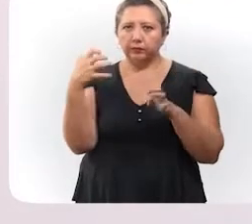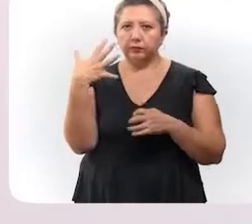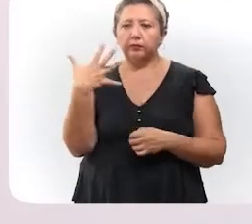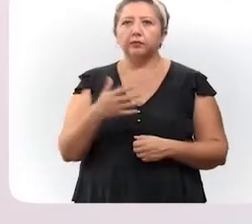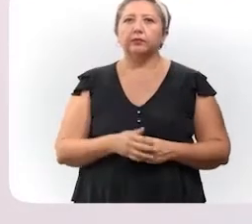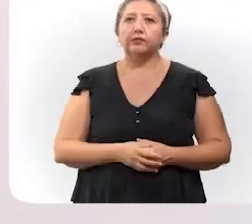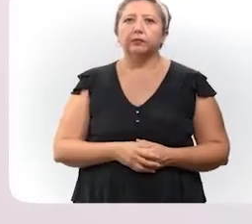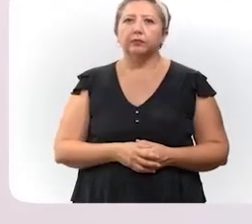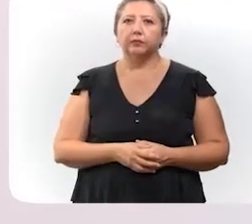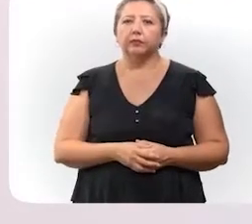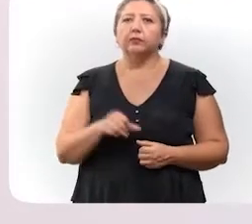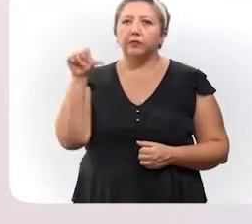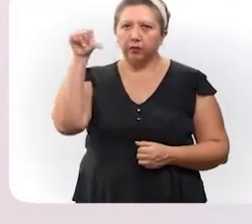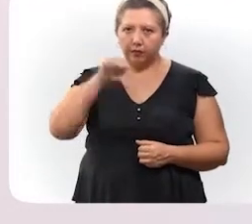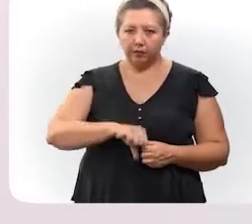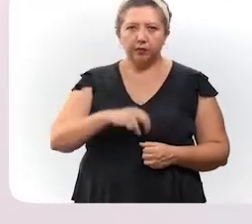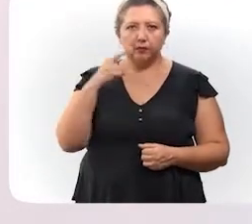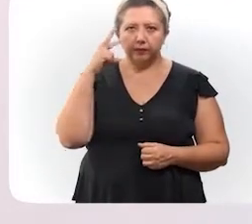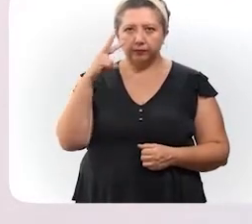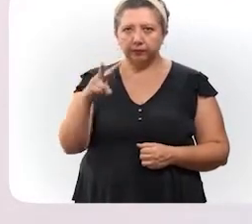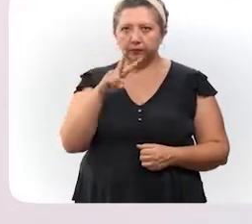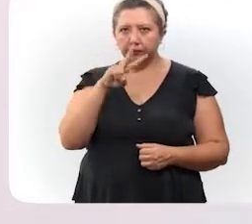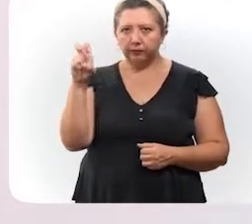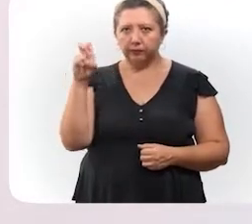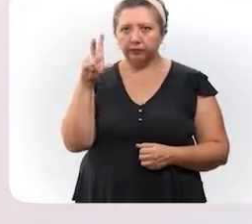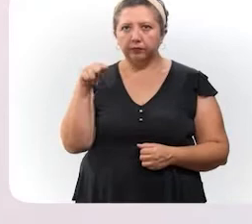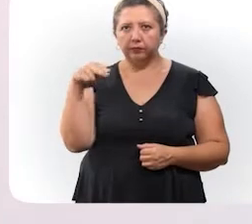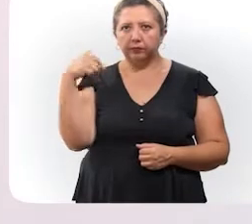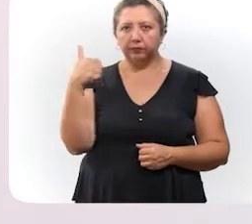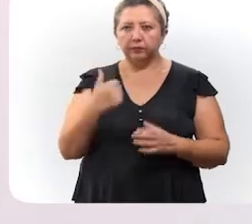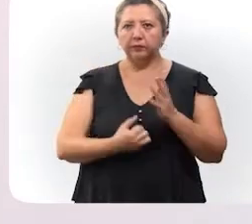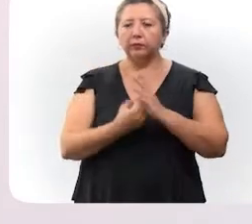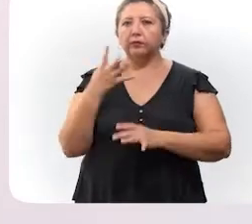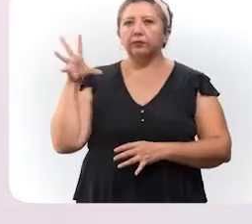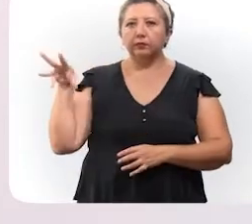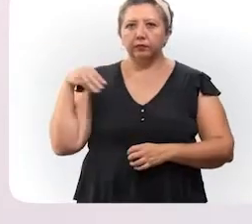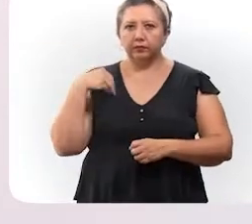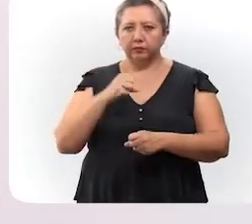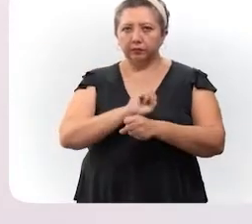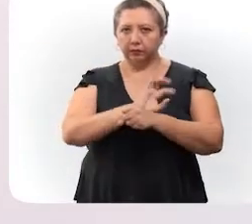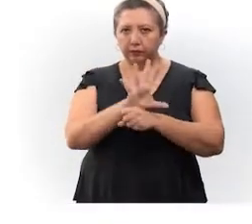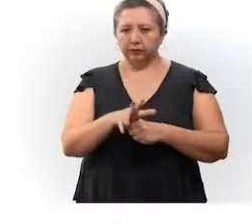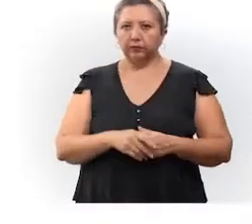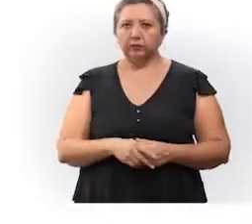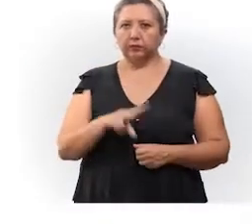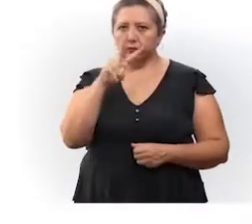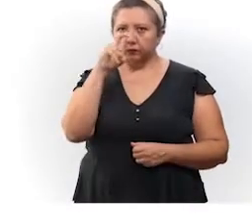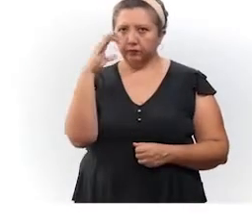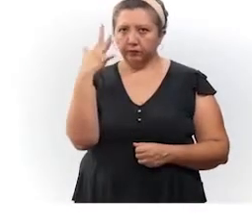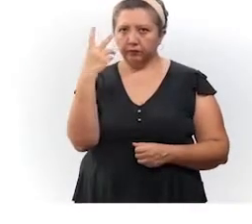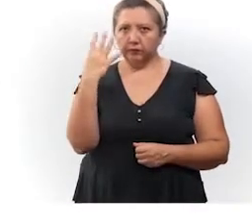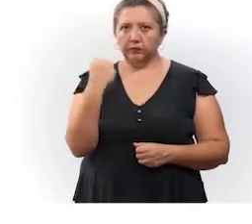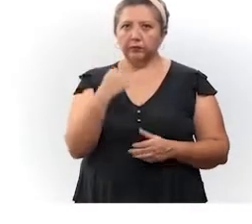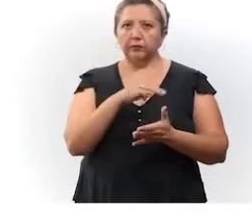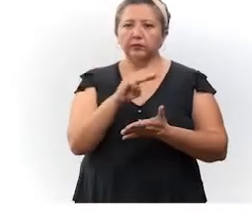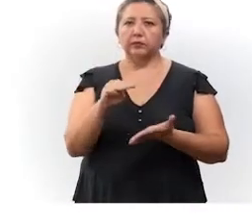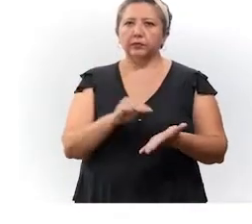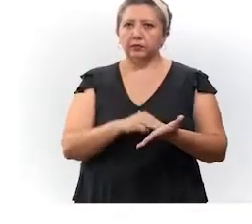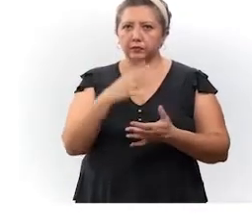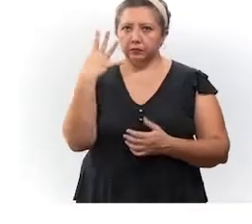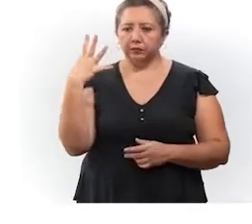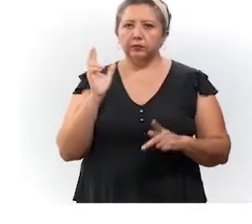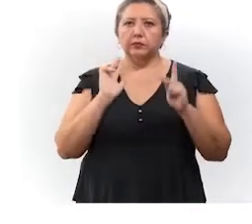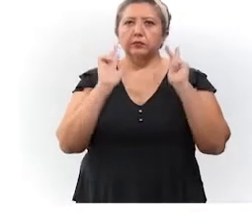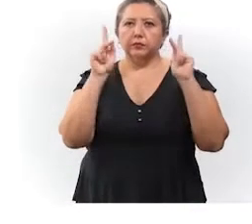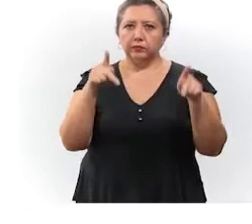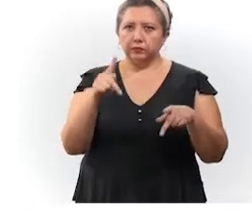69.705. Hoy se detectaron 286 nuevos contagios de coronavirus, 259 en Mérida, 4